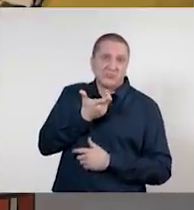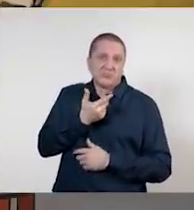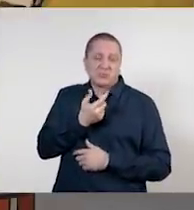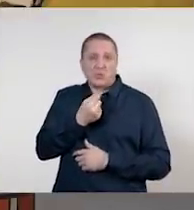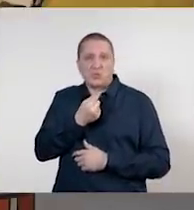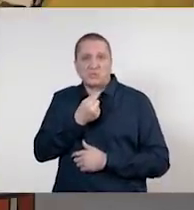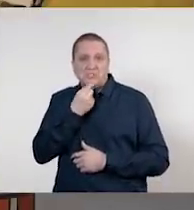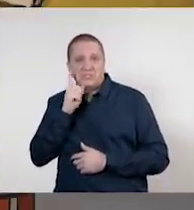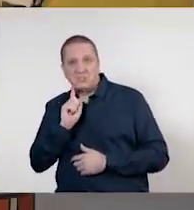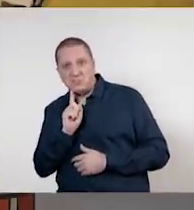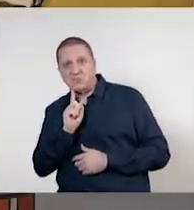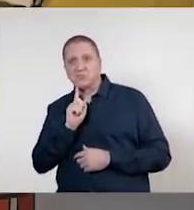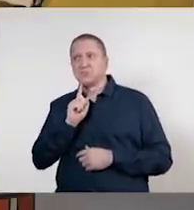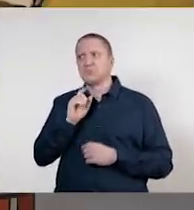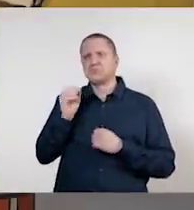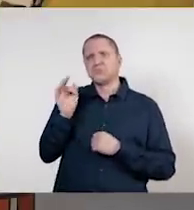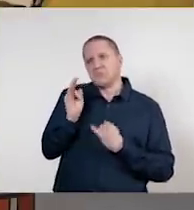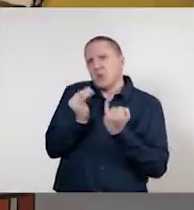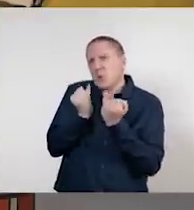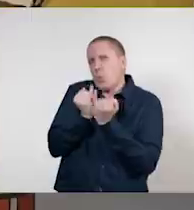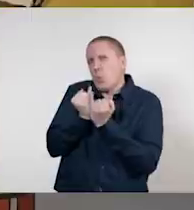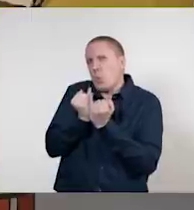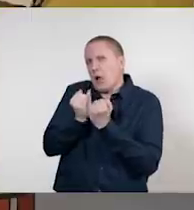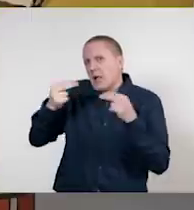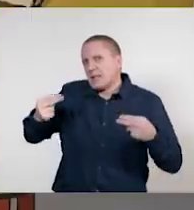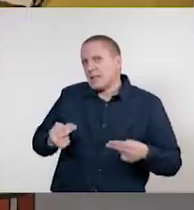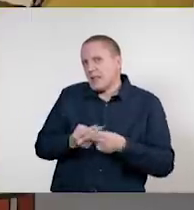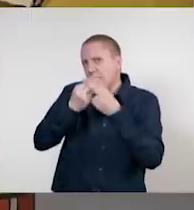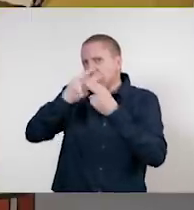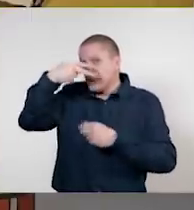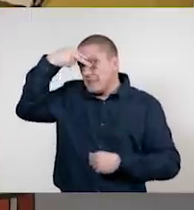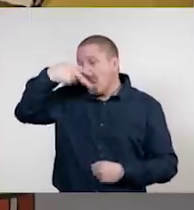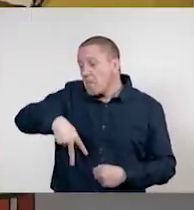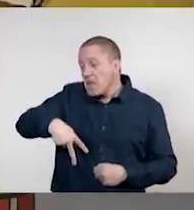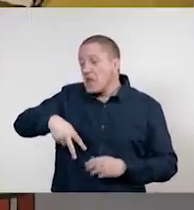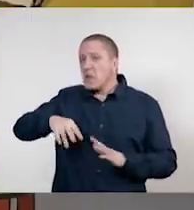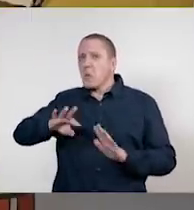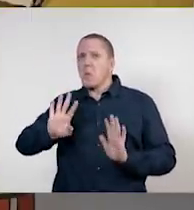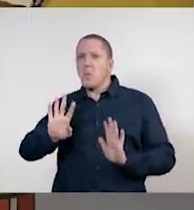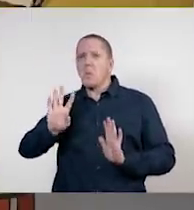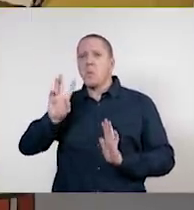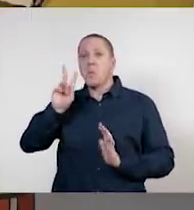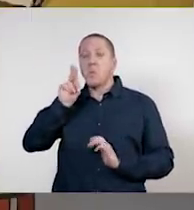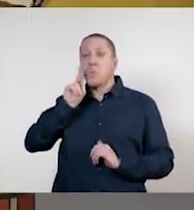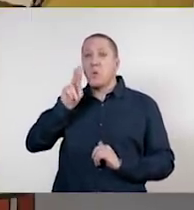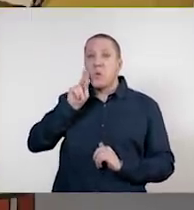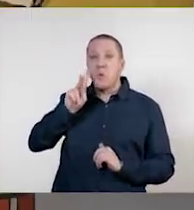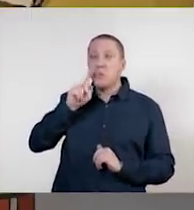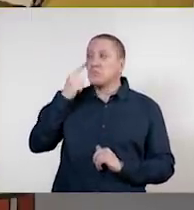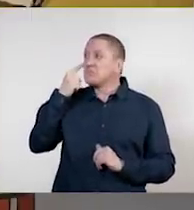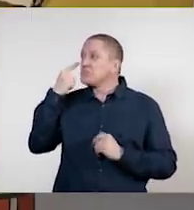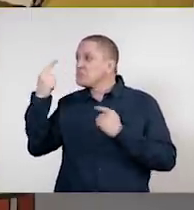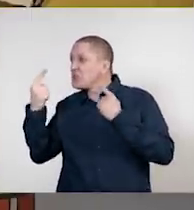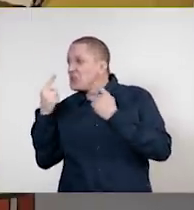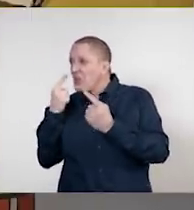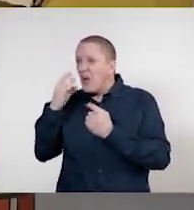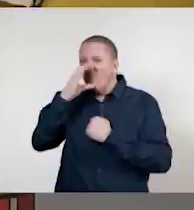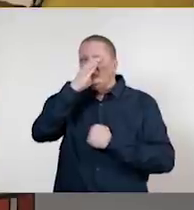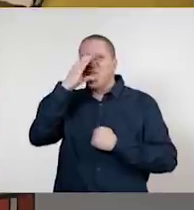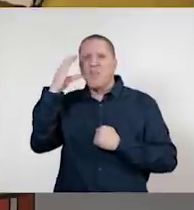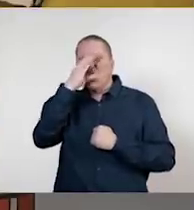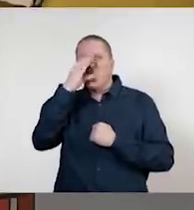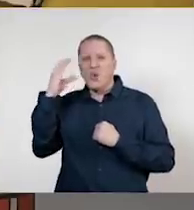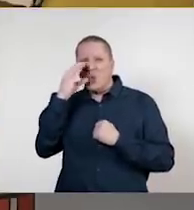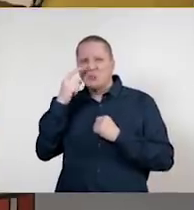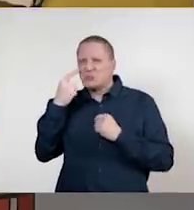o niñas también sean de nacionalidad mexicana. Podríamos ver... ¿Fotografías de algún otro